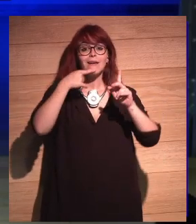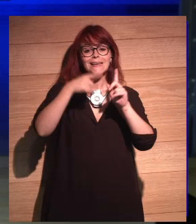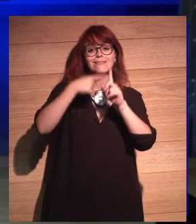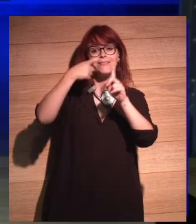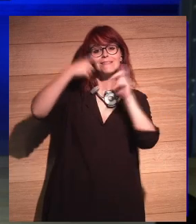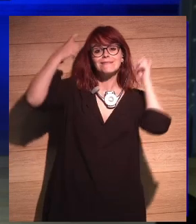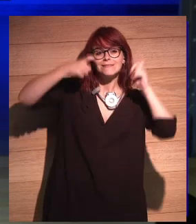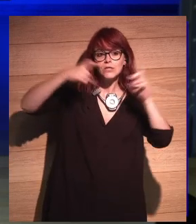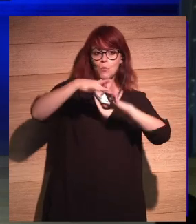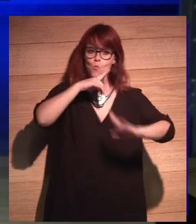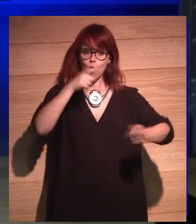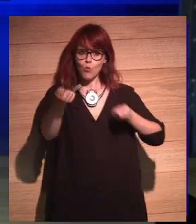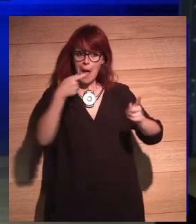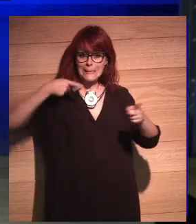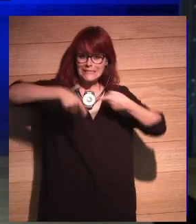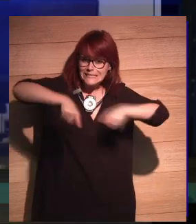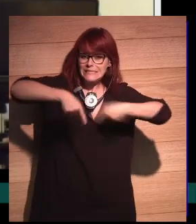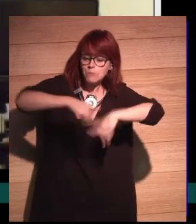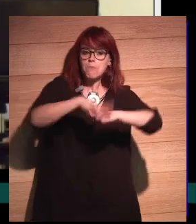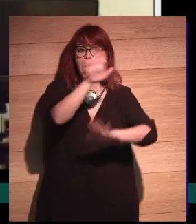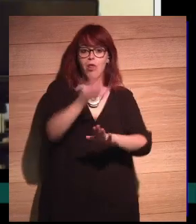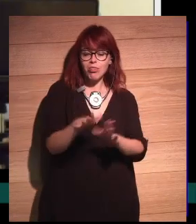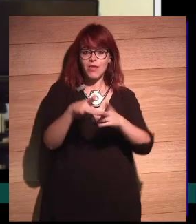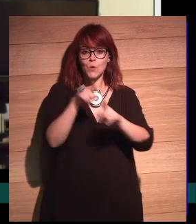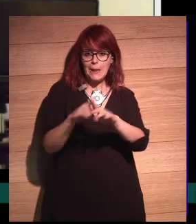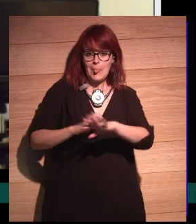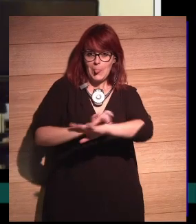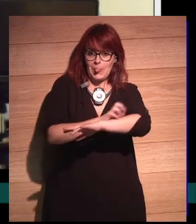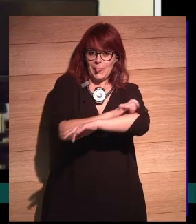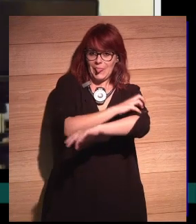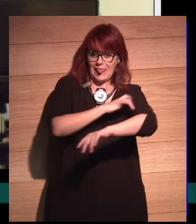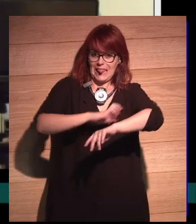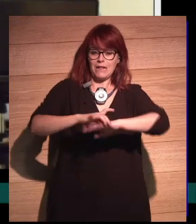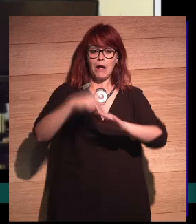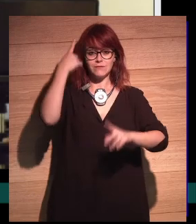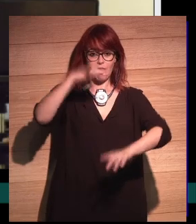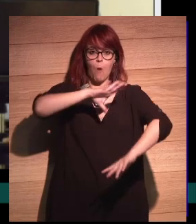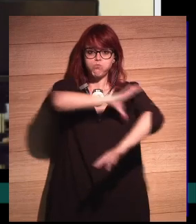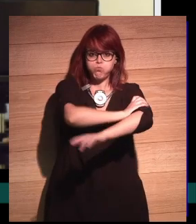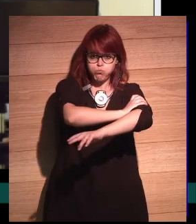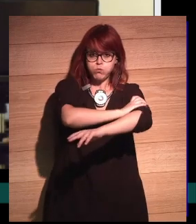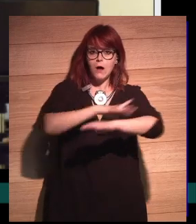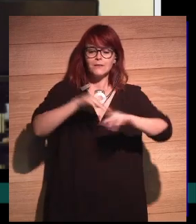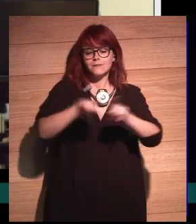intensidad. Entonces, de esta manera, parece que nos están corriendo serpientillas por el brazo, ¿verdad?, cuando nos lo hacen, pero